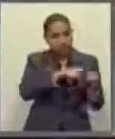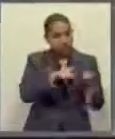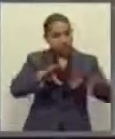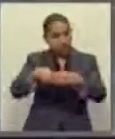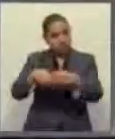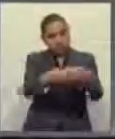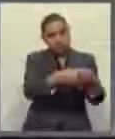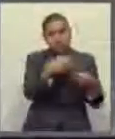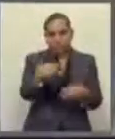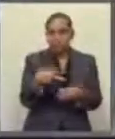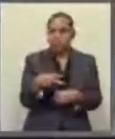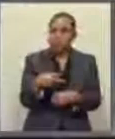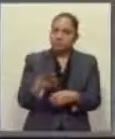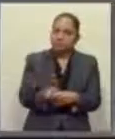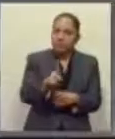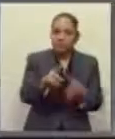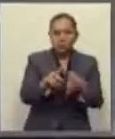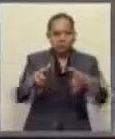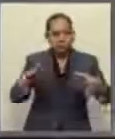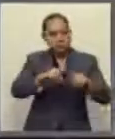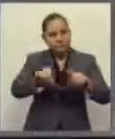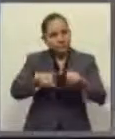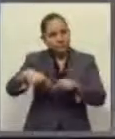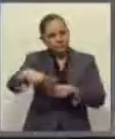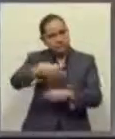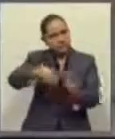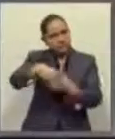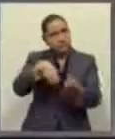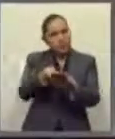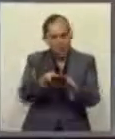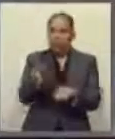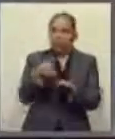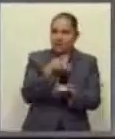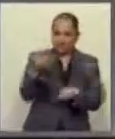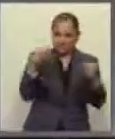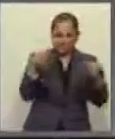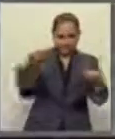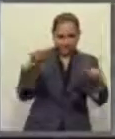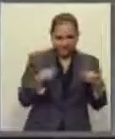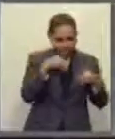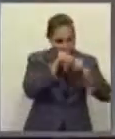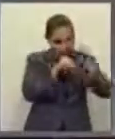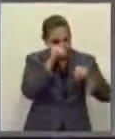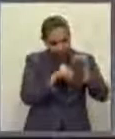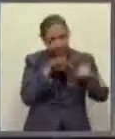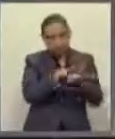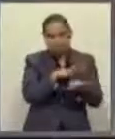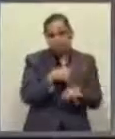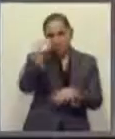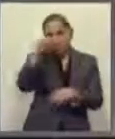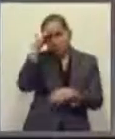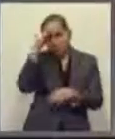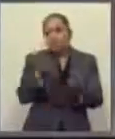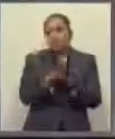de Desarrollo Rural, esta fue modificada para precisar que entre los sujetos que contempla la Ley de Desarrollo